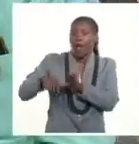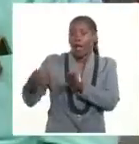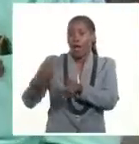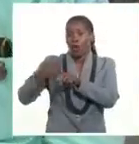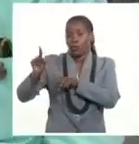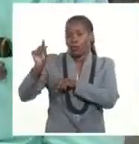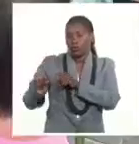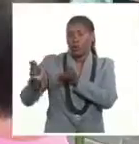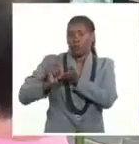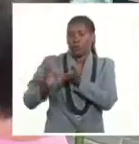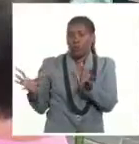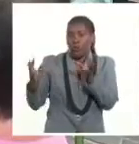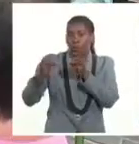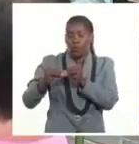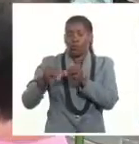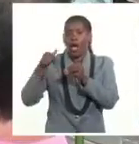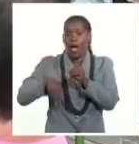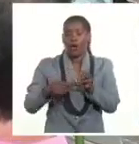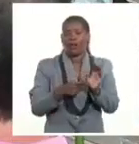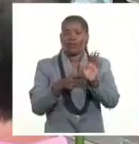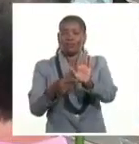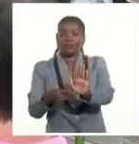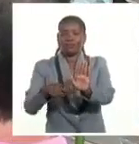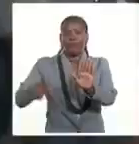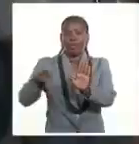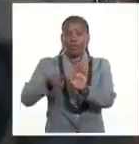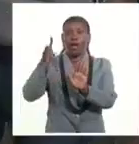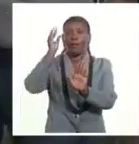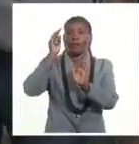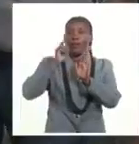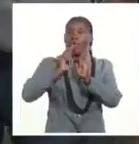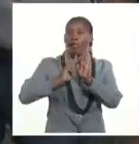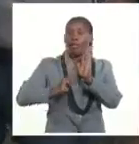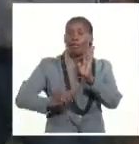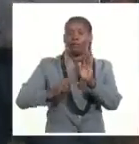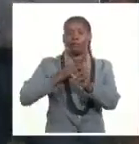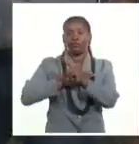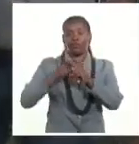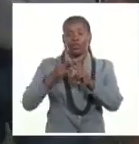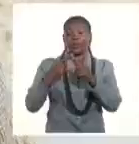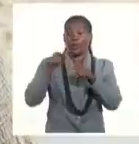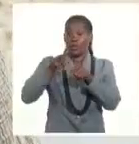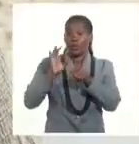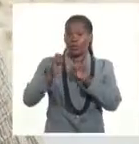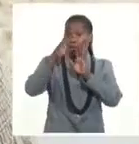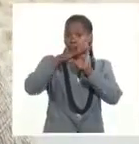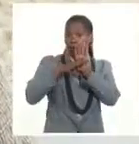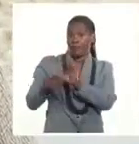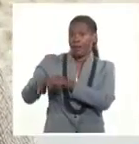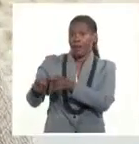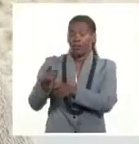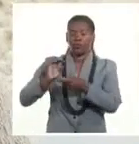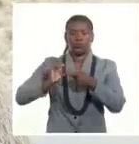volumen acerca a los lectores al Luberta cubanísimo, al ser humano modesto y al humorista de un sentido de humor inigualable. Un cronista